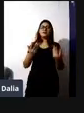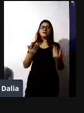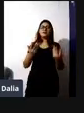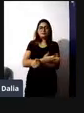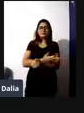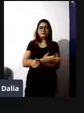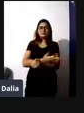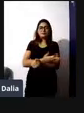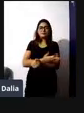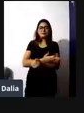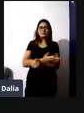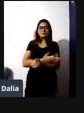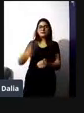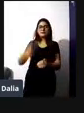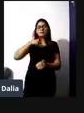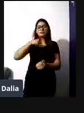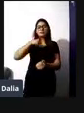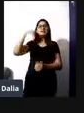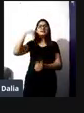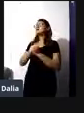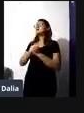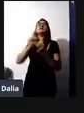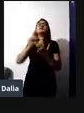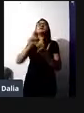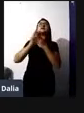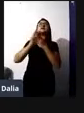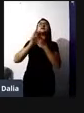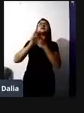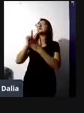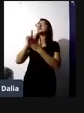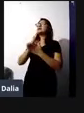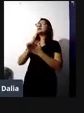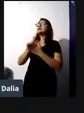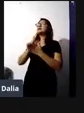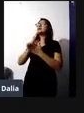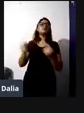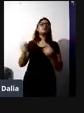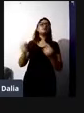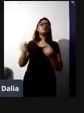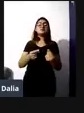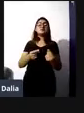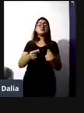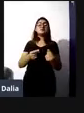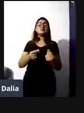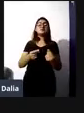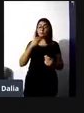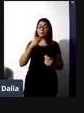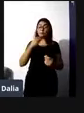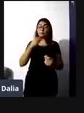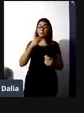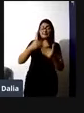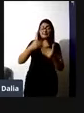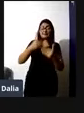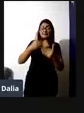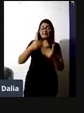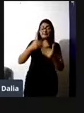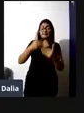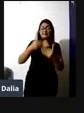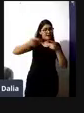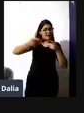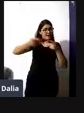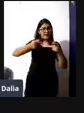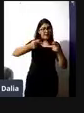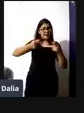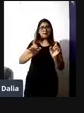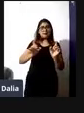estrés y entonces empezamos a limpiar y escombrar y hacer cosas. Así como nos fuimos preparando para estos meses que venían de estar